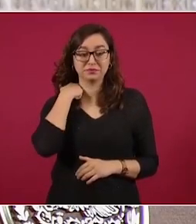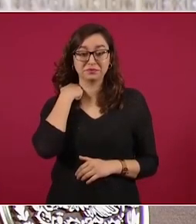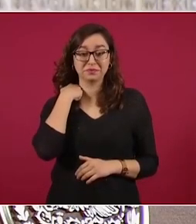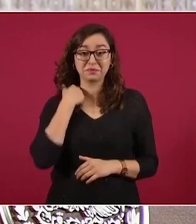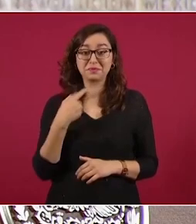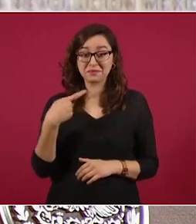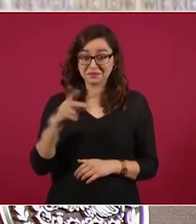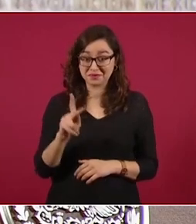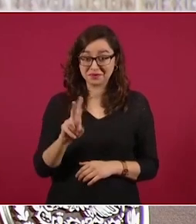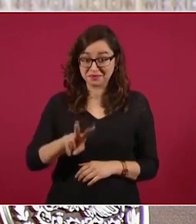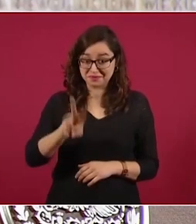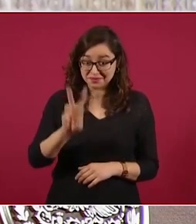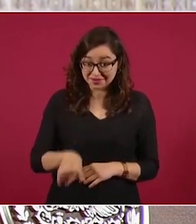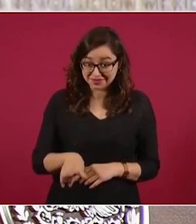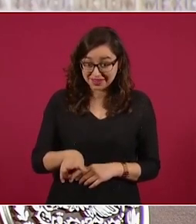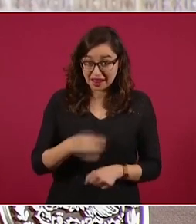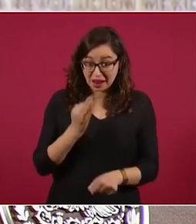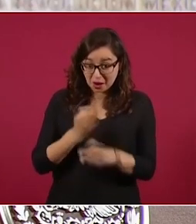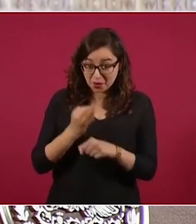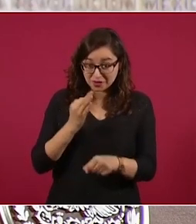trabajos